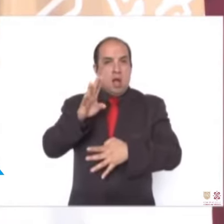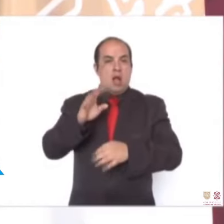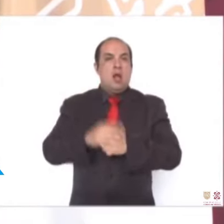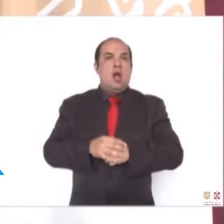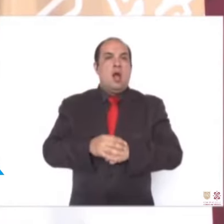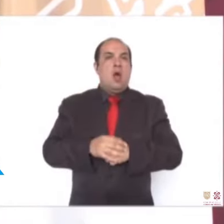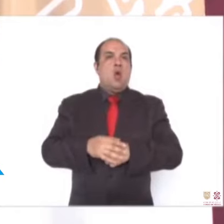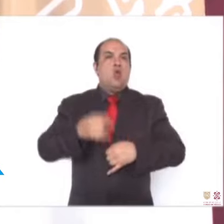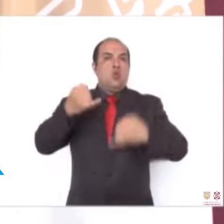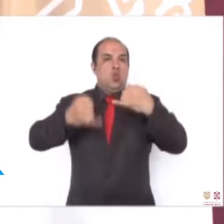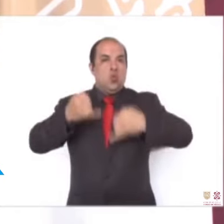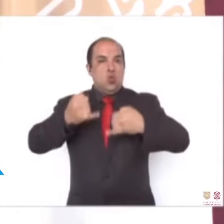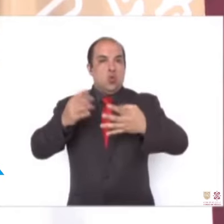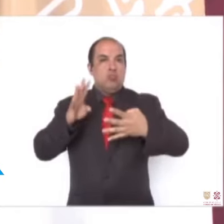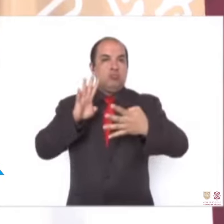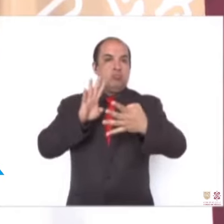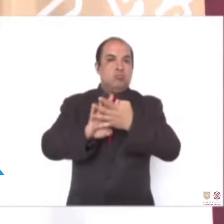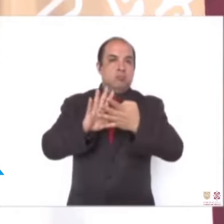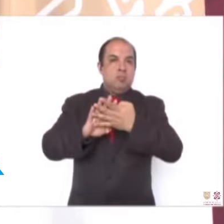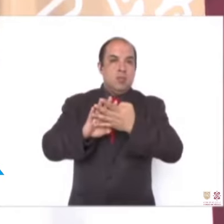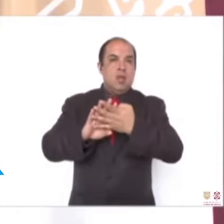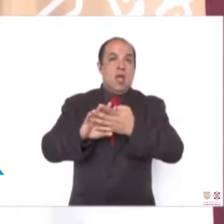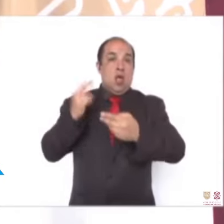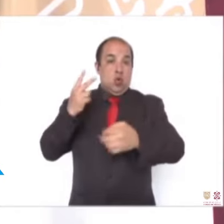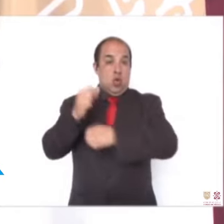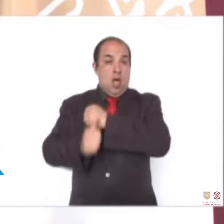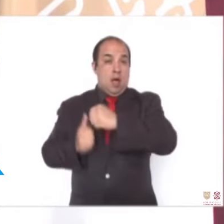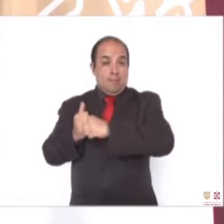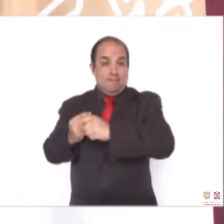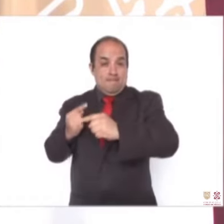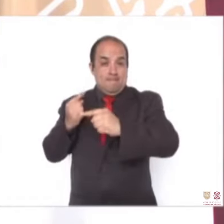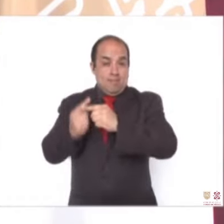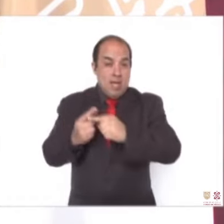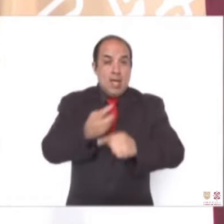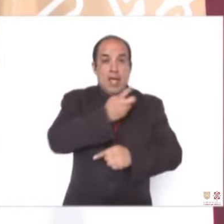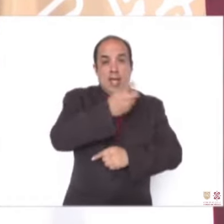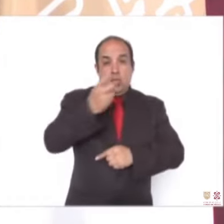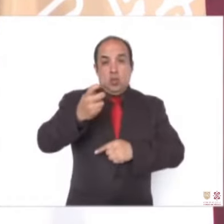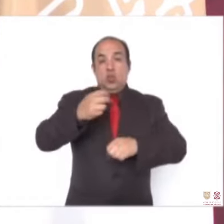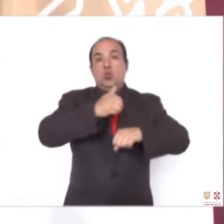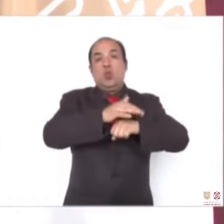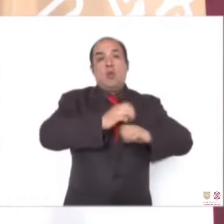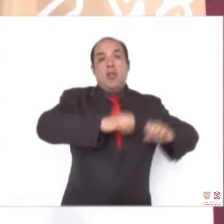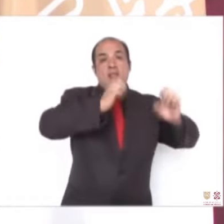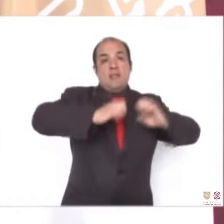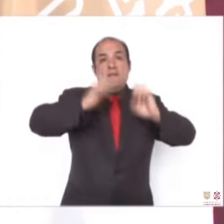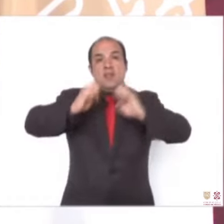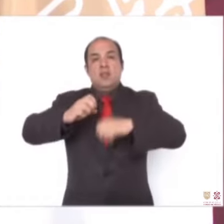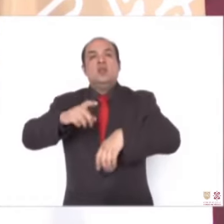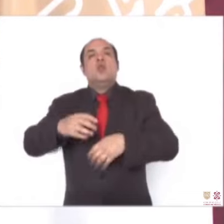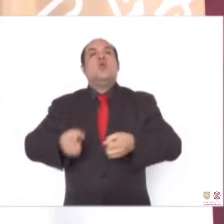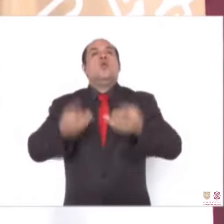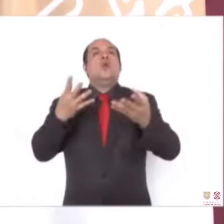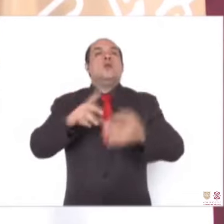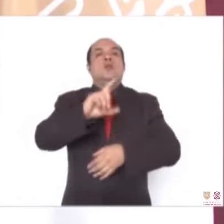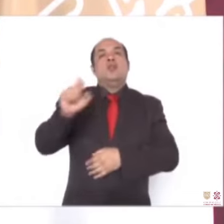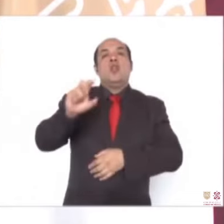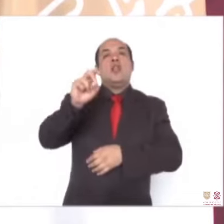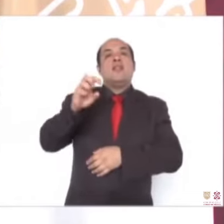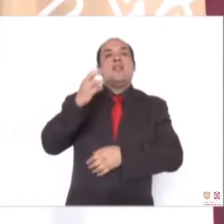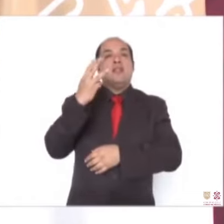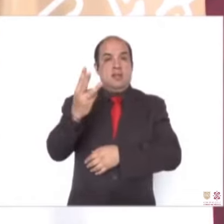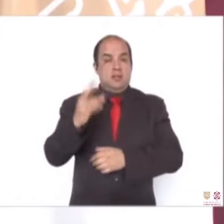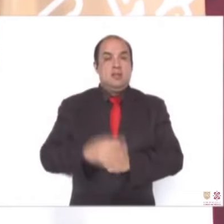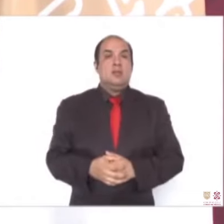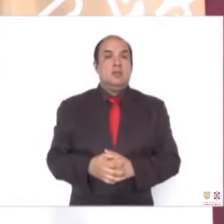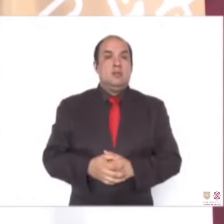últimos eh 2 años con esto eh el número de inmuebles de edificios llega a 133 en